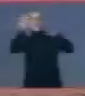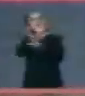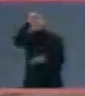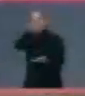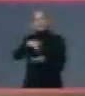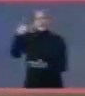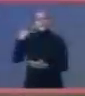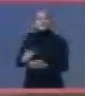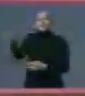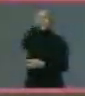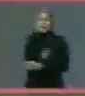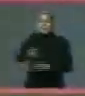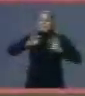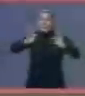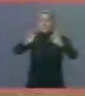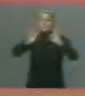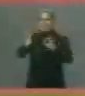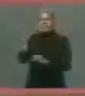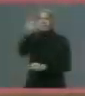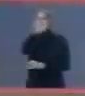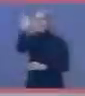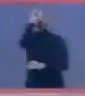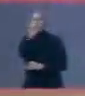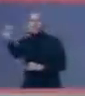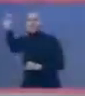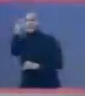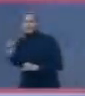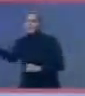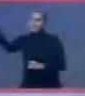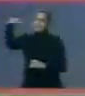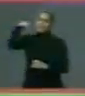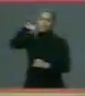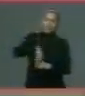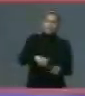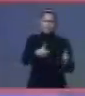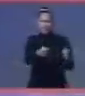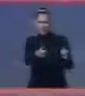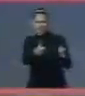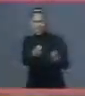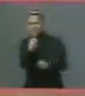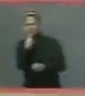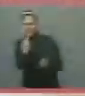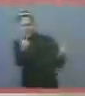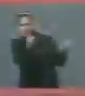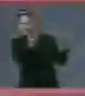aquí repite así mentir y la Dios